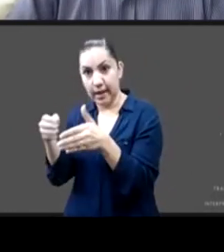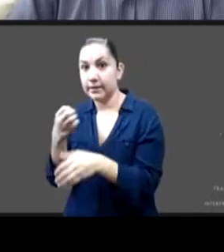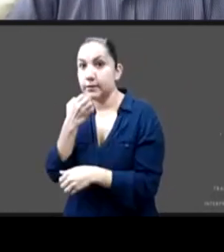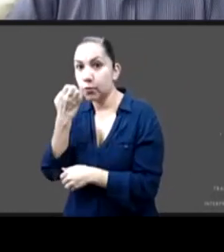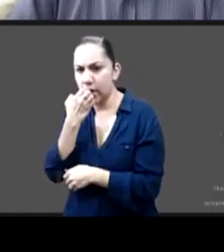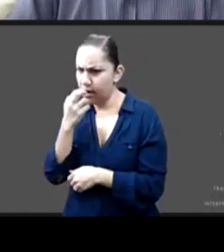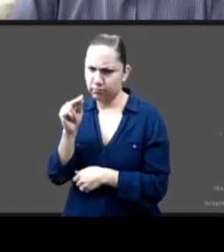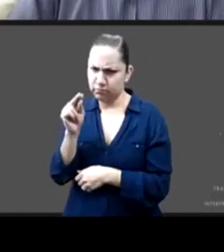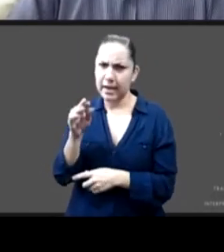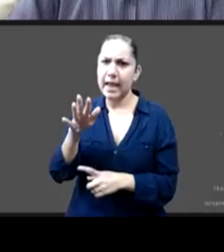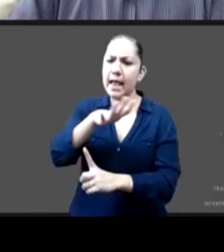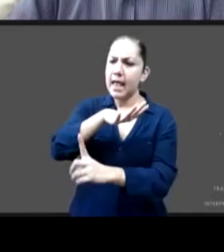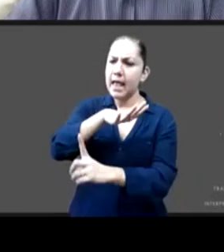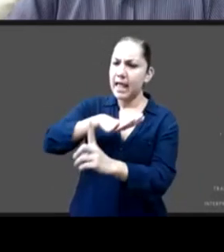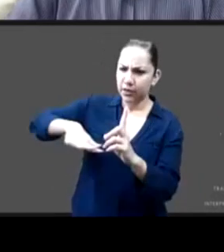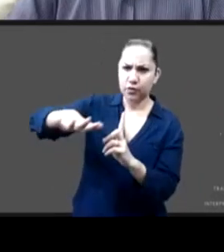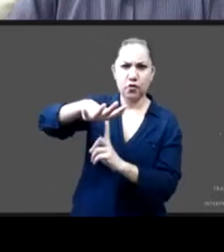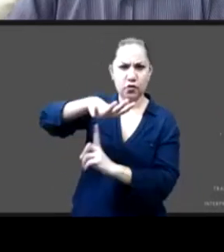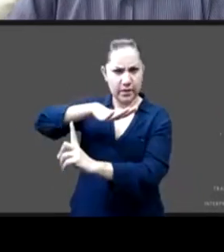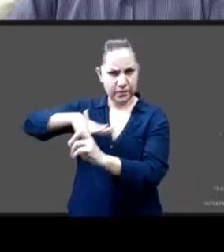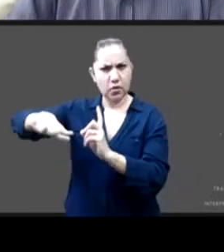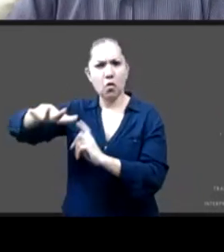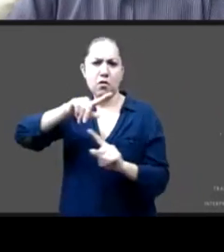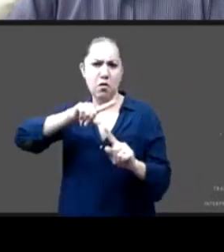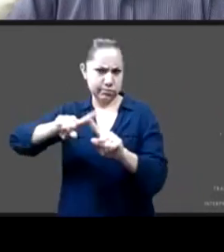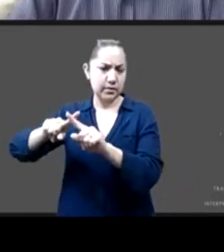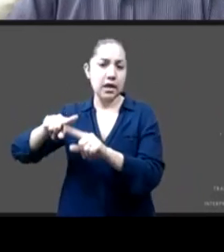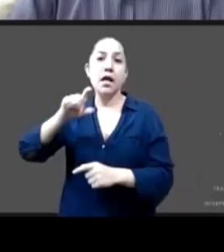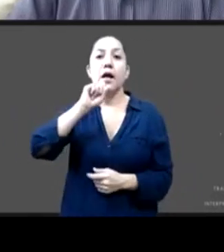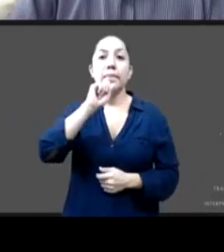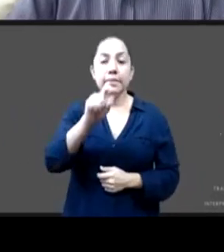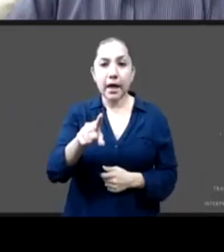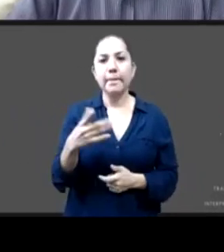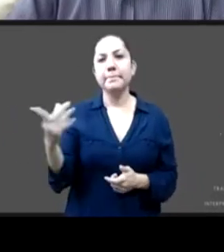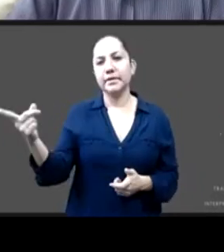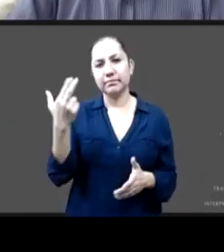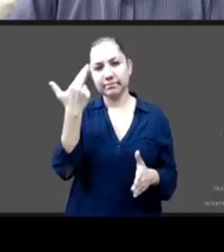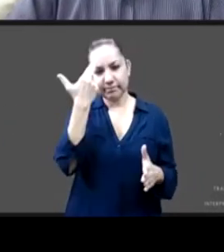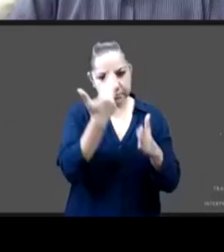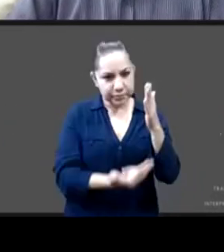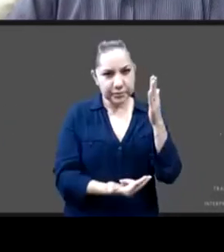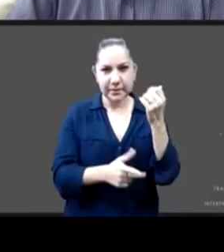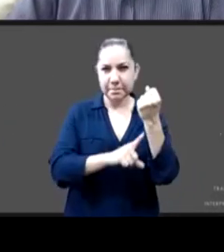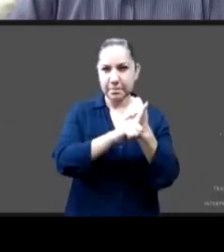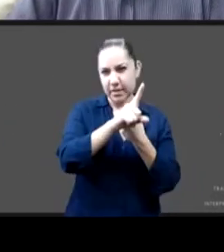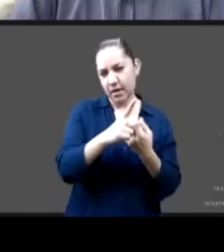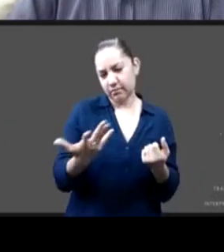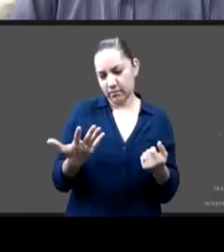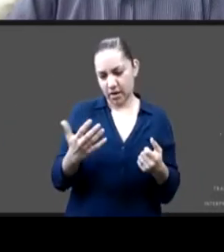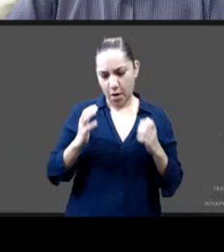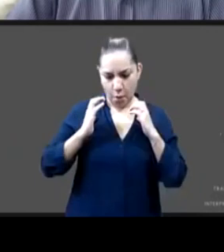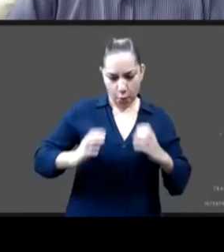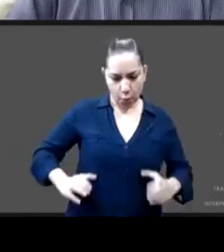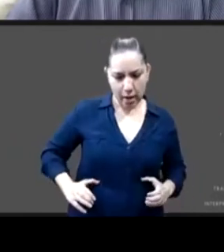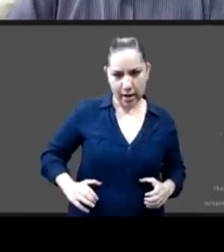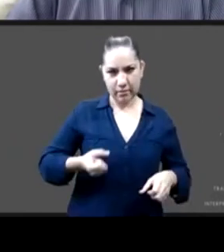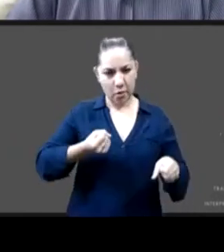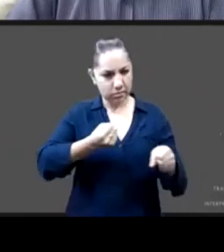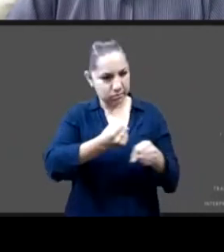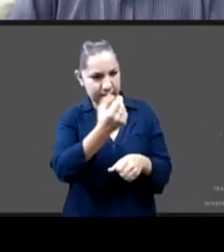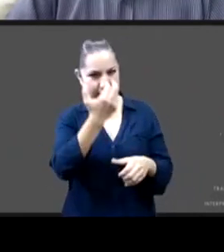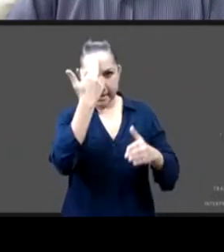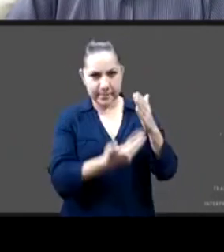de violencia físicas más centradas en el acoso escolar. ¿no? Sino una tipología